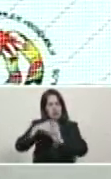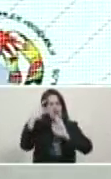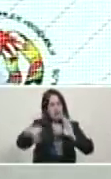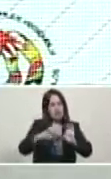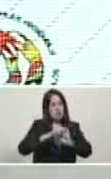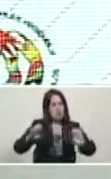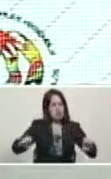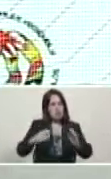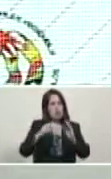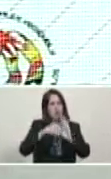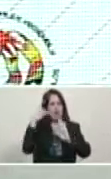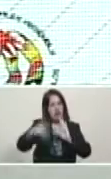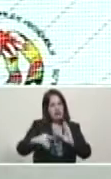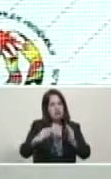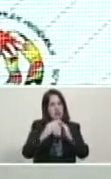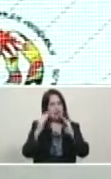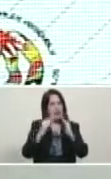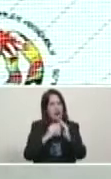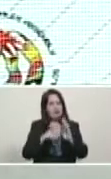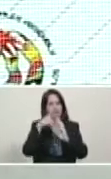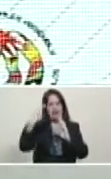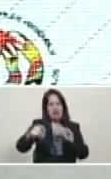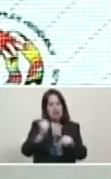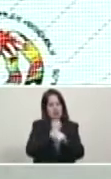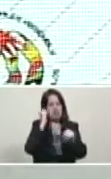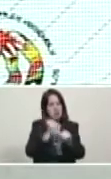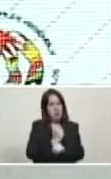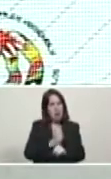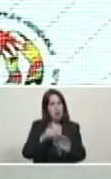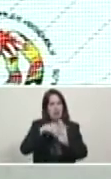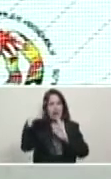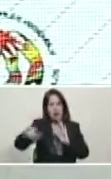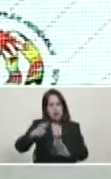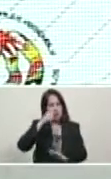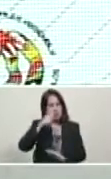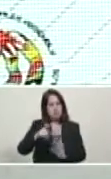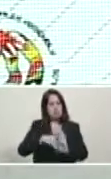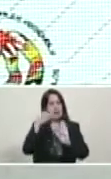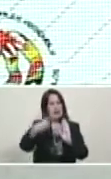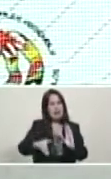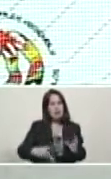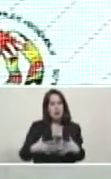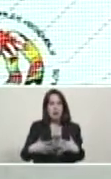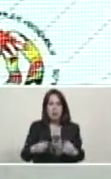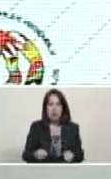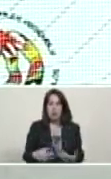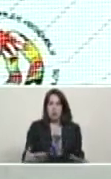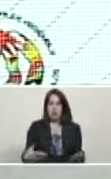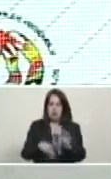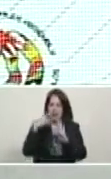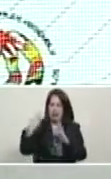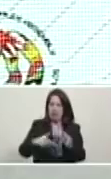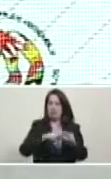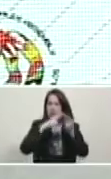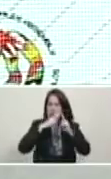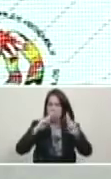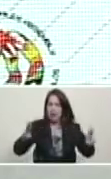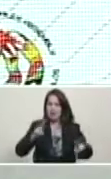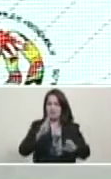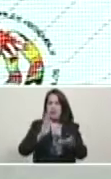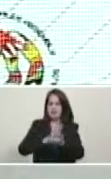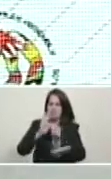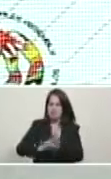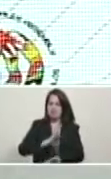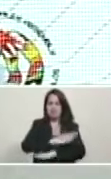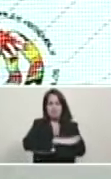vivienda al trabajo al sistema de seguridad social a la salud por el derecho a la paz a la convivencia a